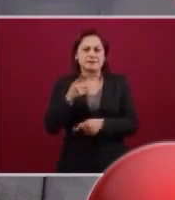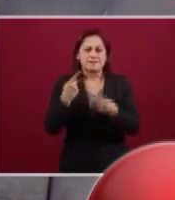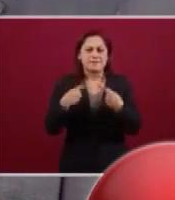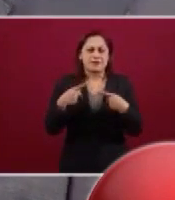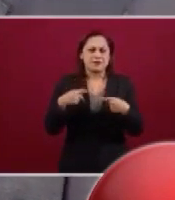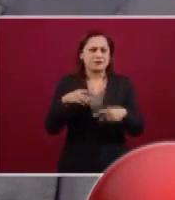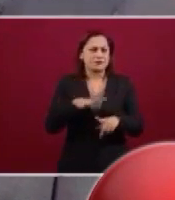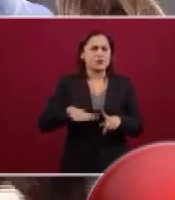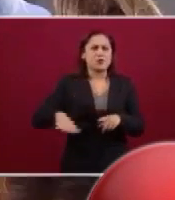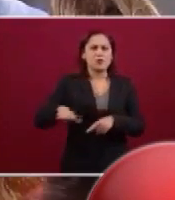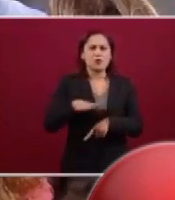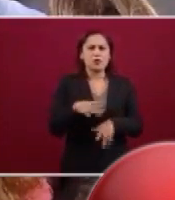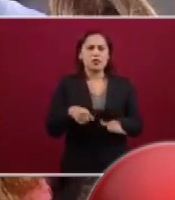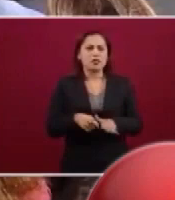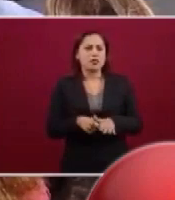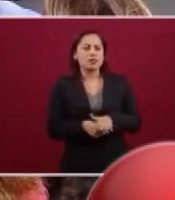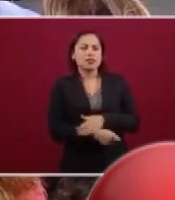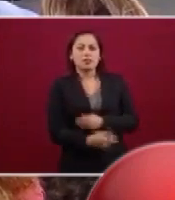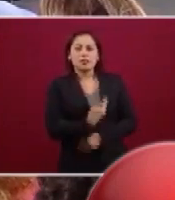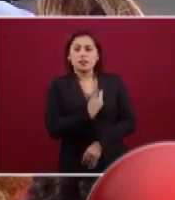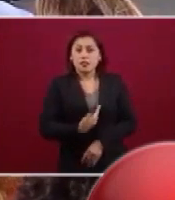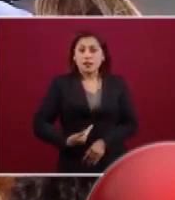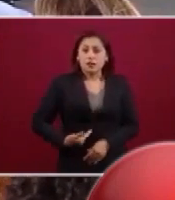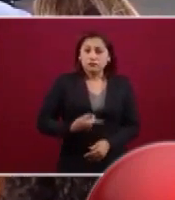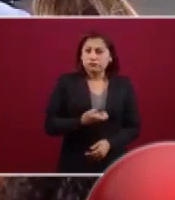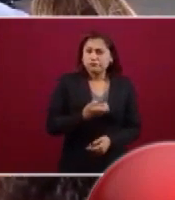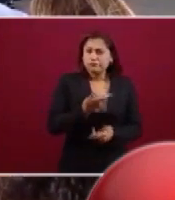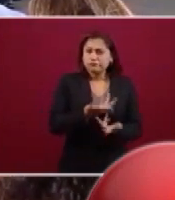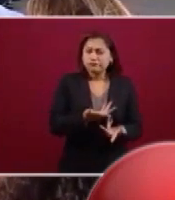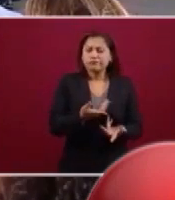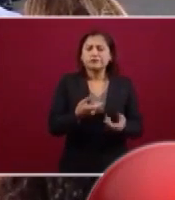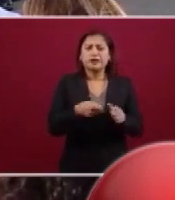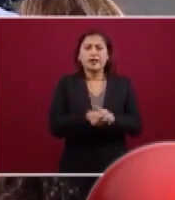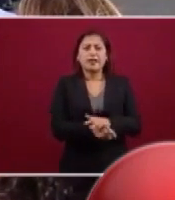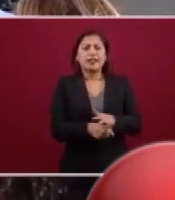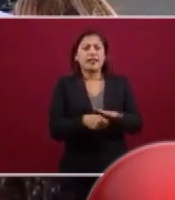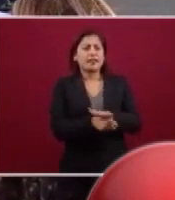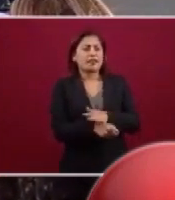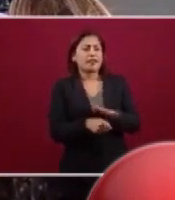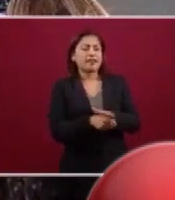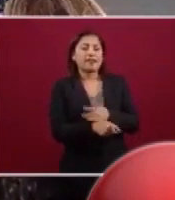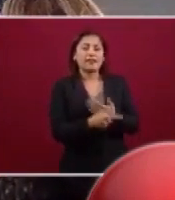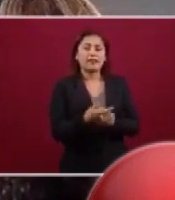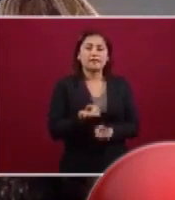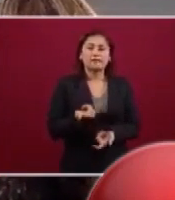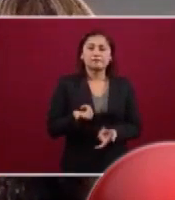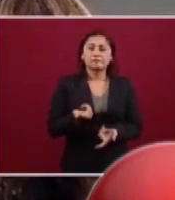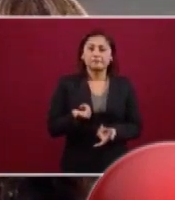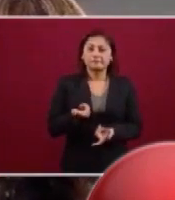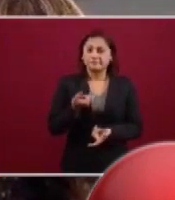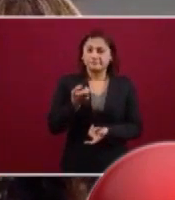solo las mordidas, no las tarascadas.